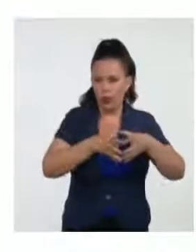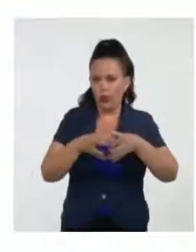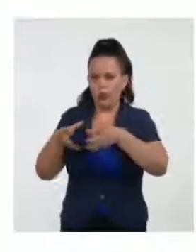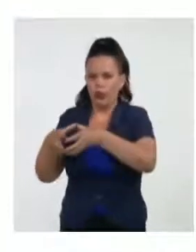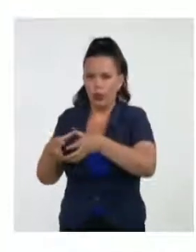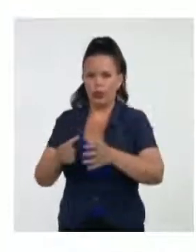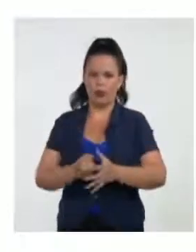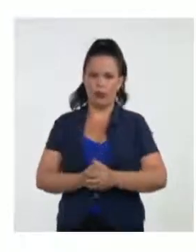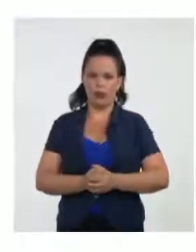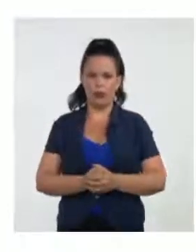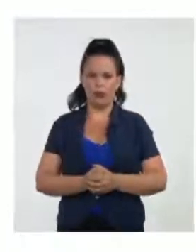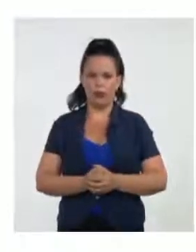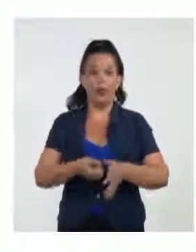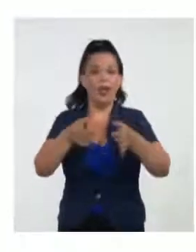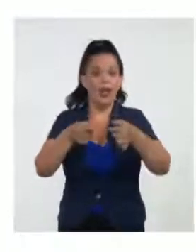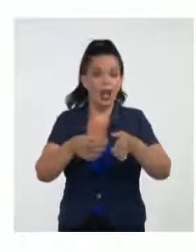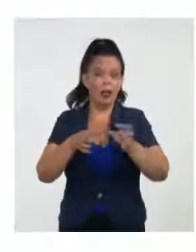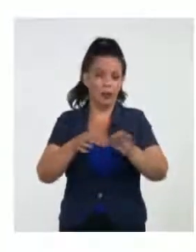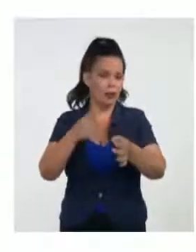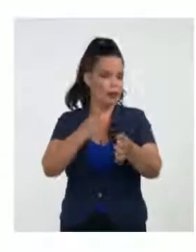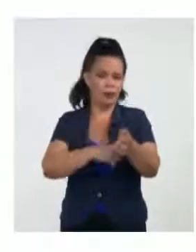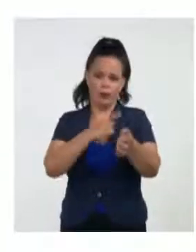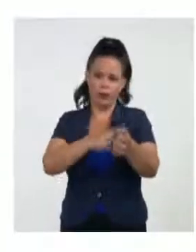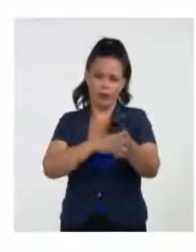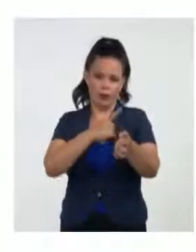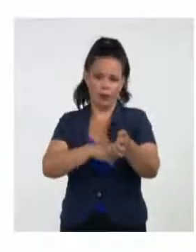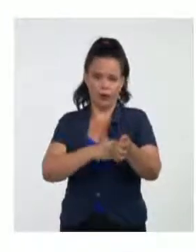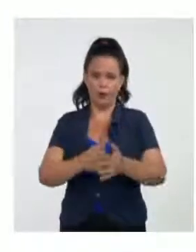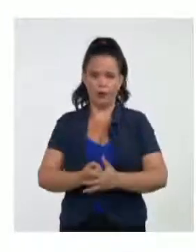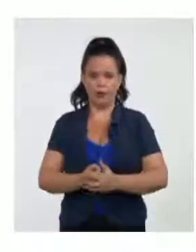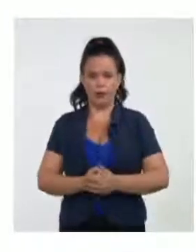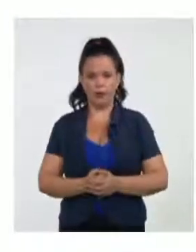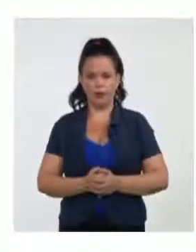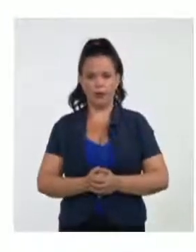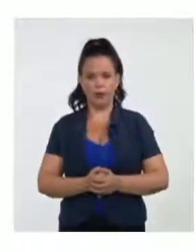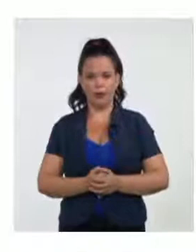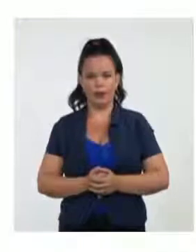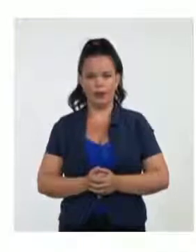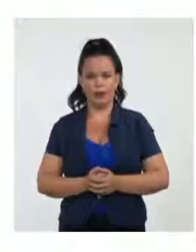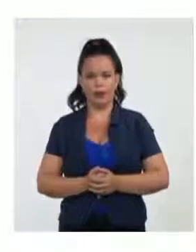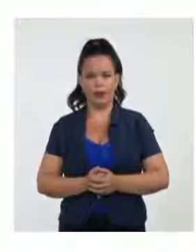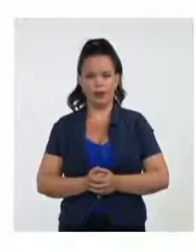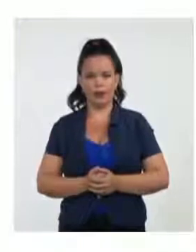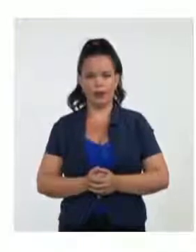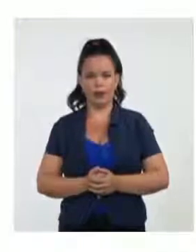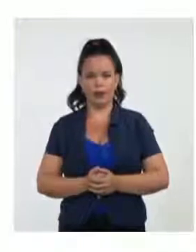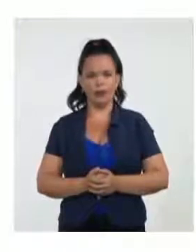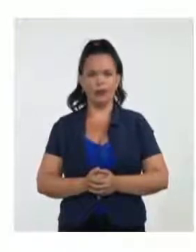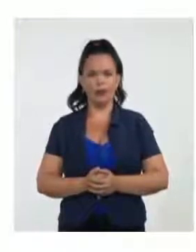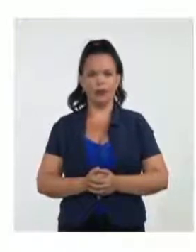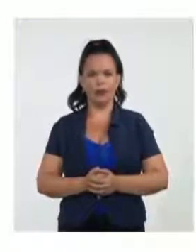es lo que tradicionalmente, y ya incluso al inicio, al principio de que se mencionó aquí en la Mesa Redonda,